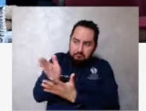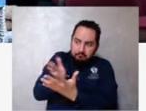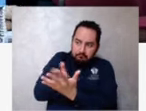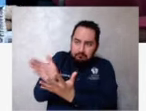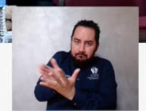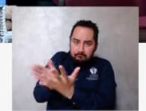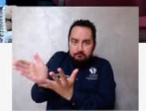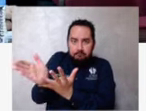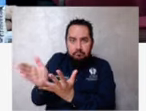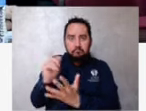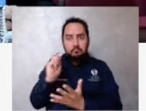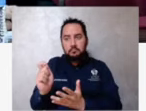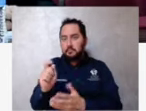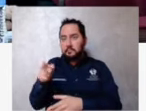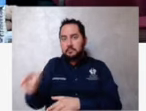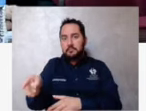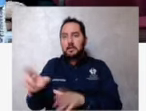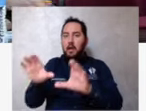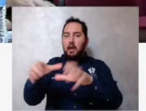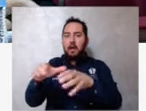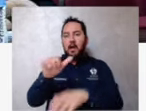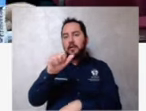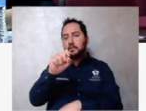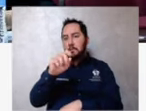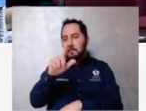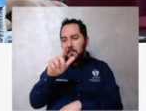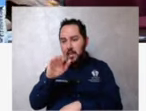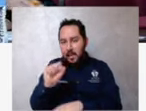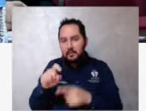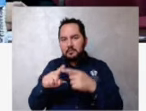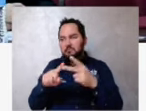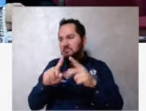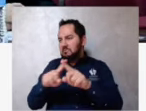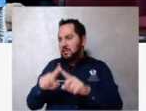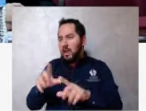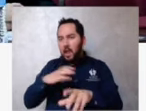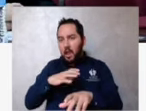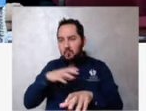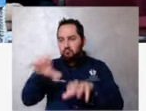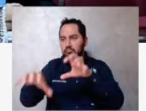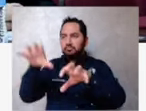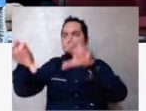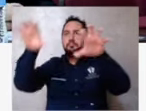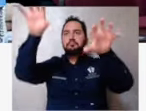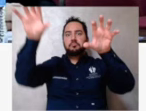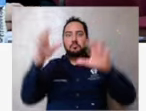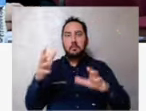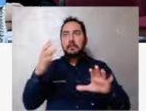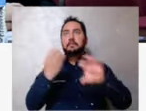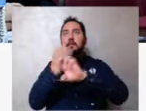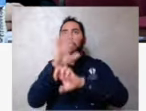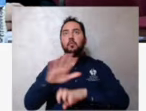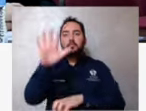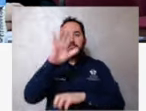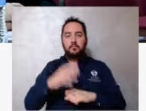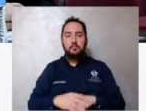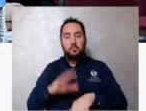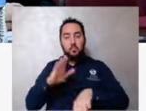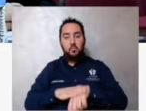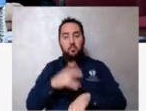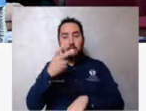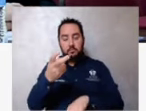en la integración de las asambleas municipales y distritales que contempla la ley de la materia. Así pues, en función